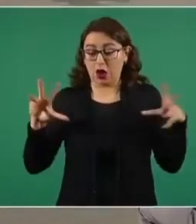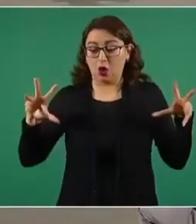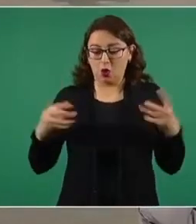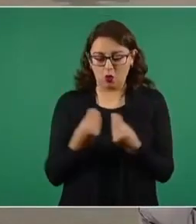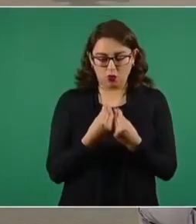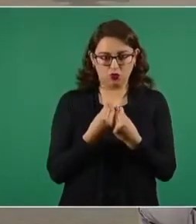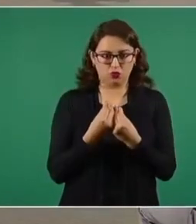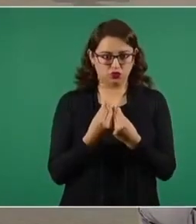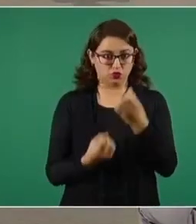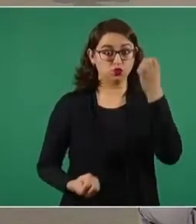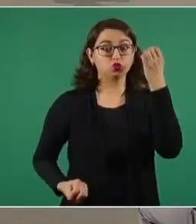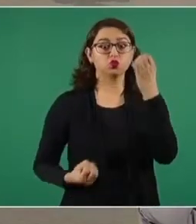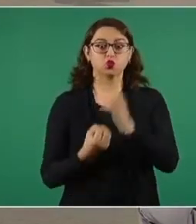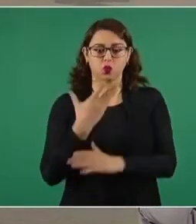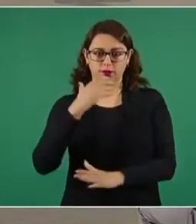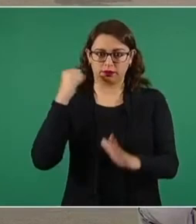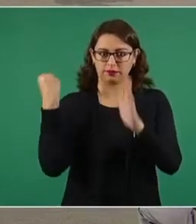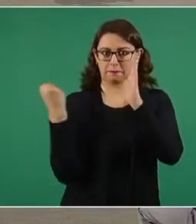no tenemos